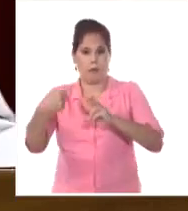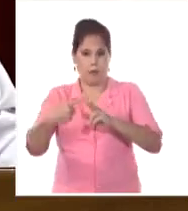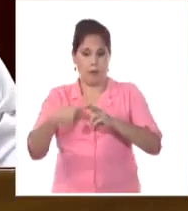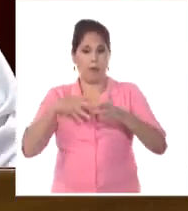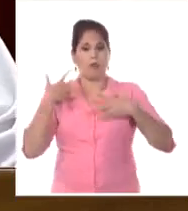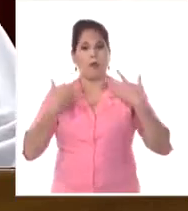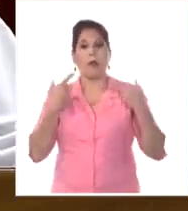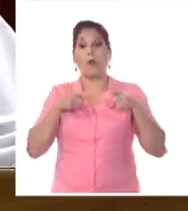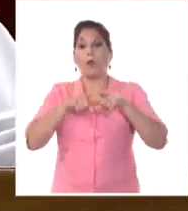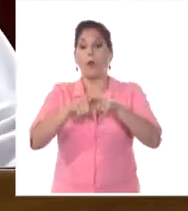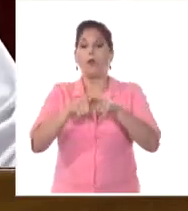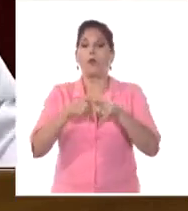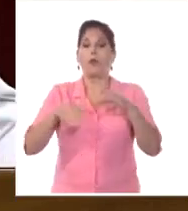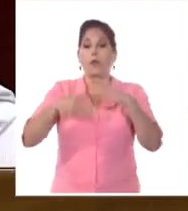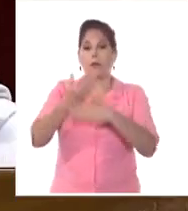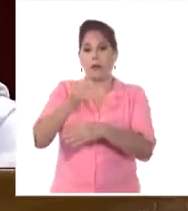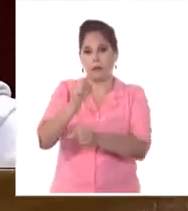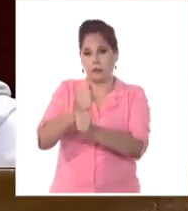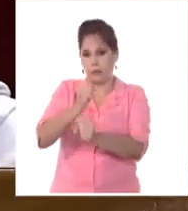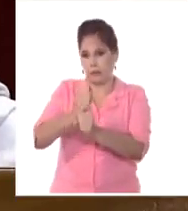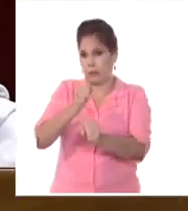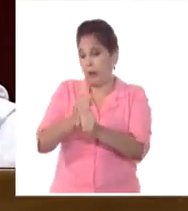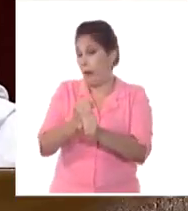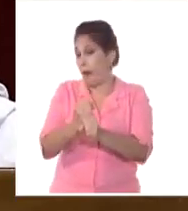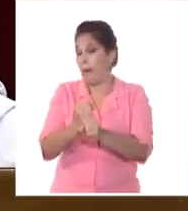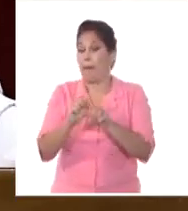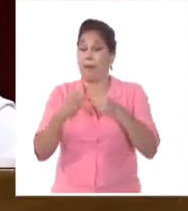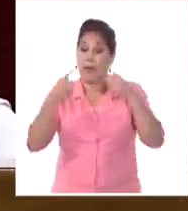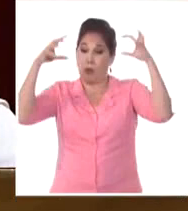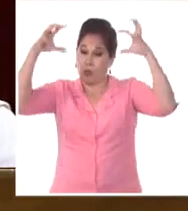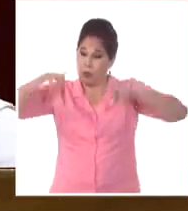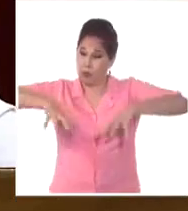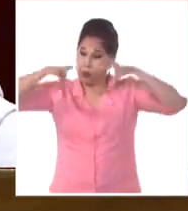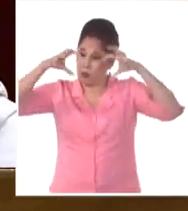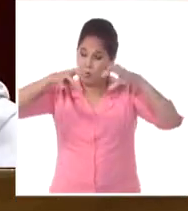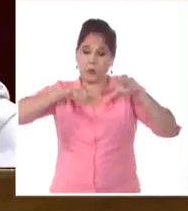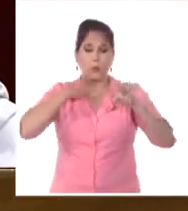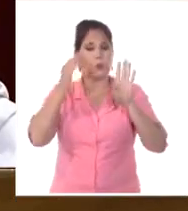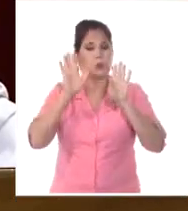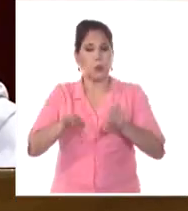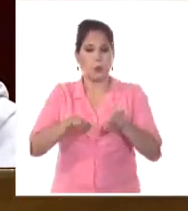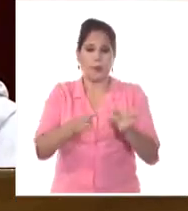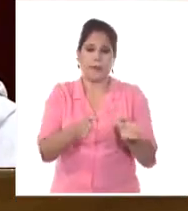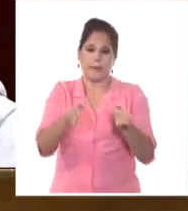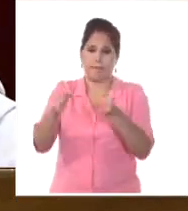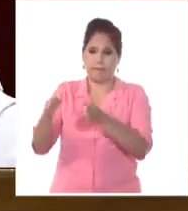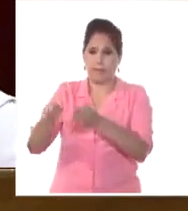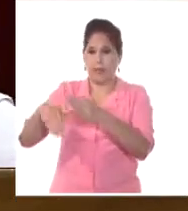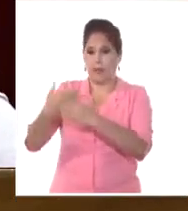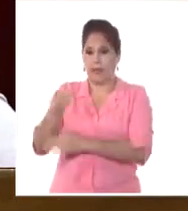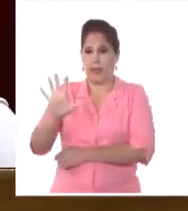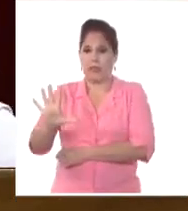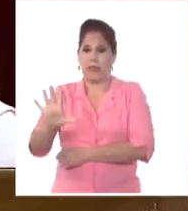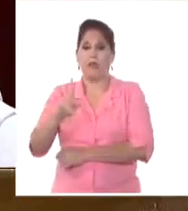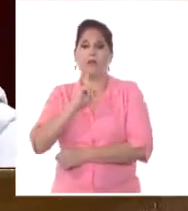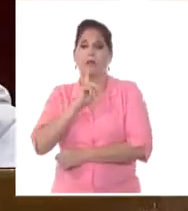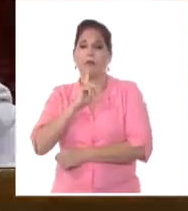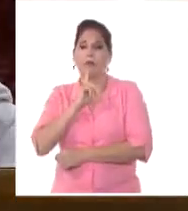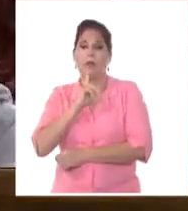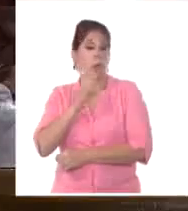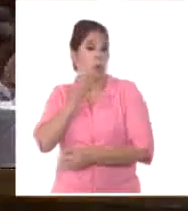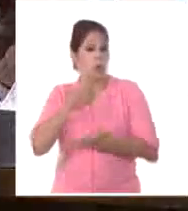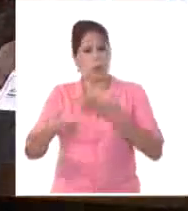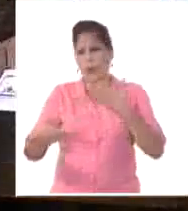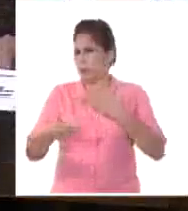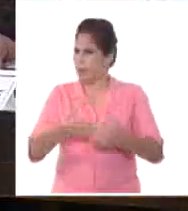celebrar juntos el Día de los Trabajadores, pero el mal tiempo nos obligó a posponerlo. Pero como dice el dicho o el